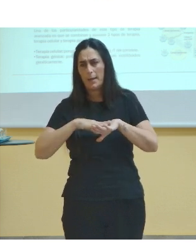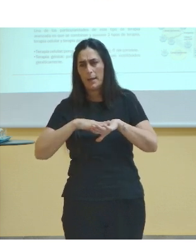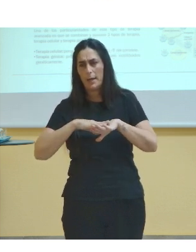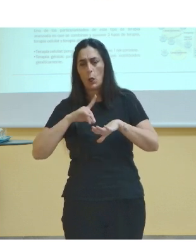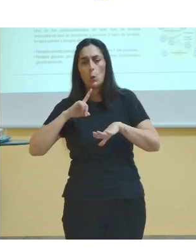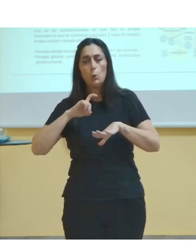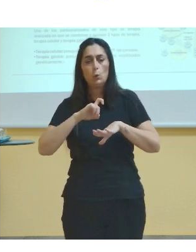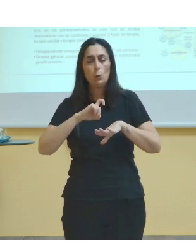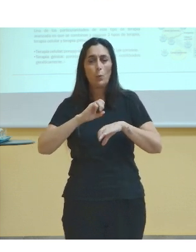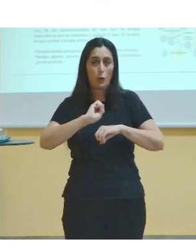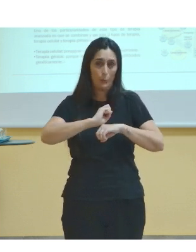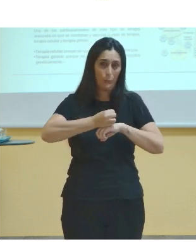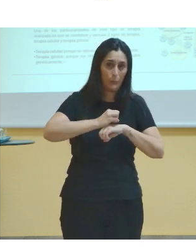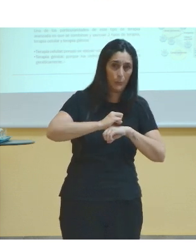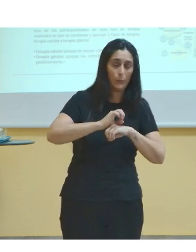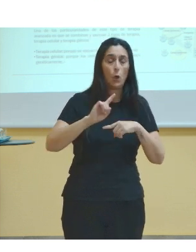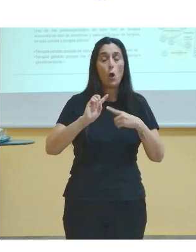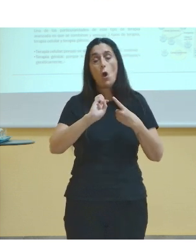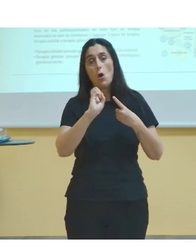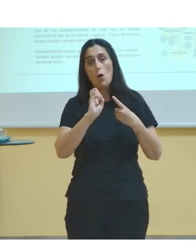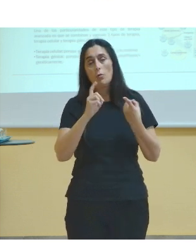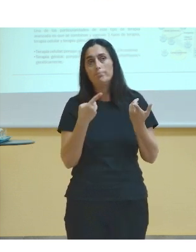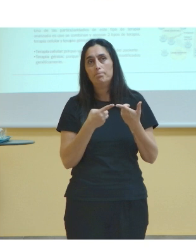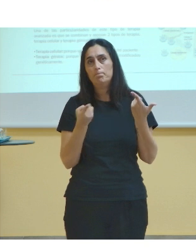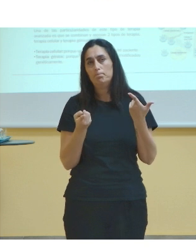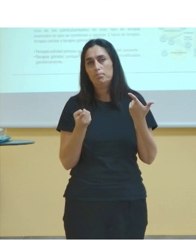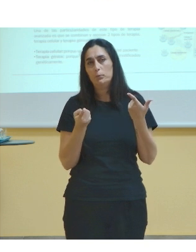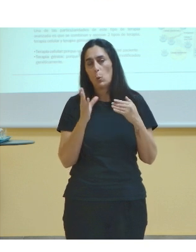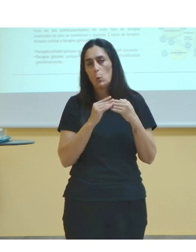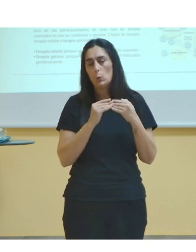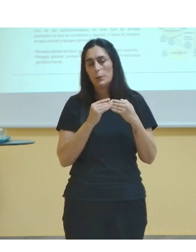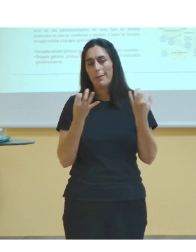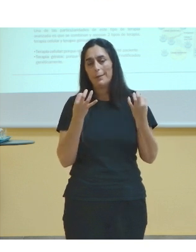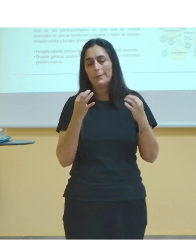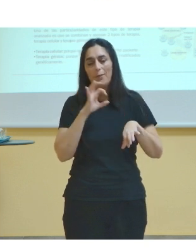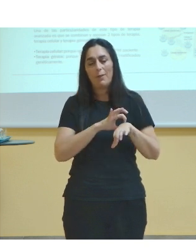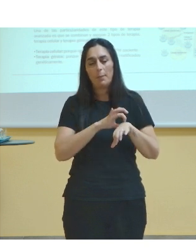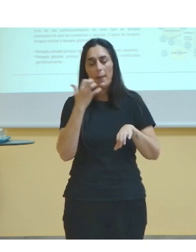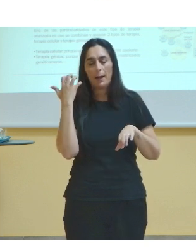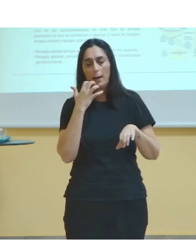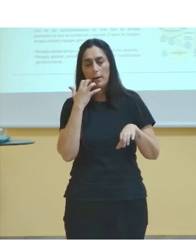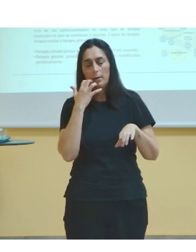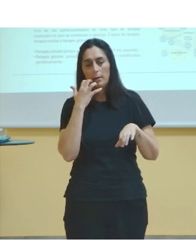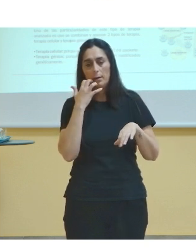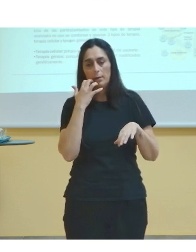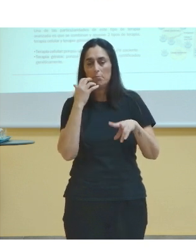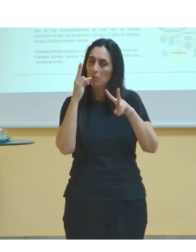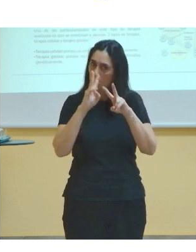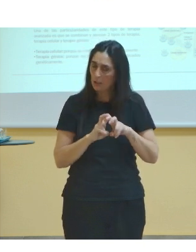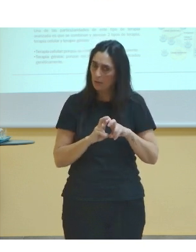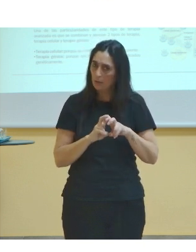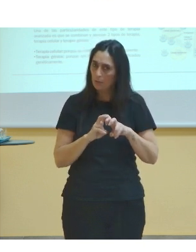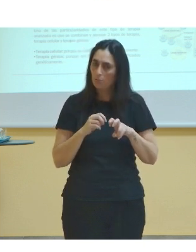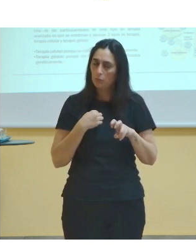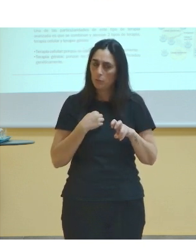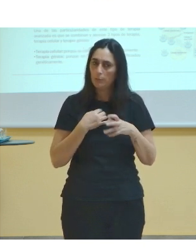tumores sólidos, y para otras aplicaciones también de enfermedades raras se está investigando. Con lo cual es que hemos